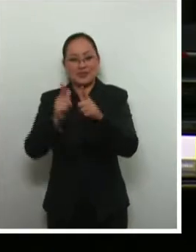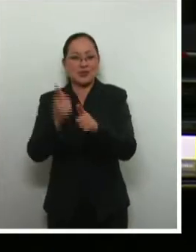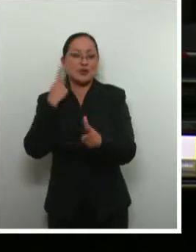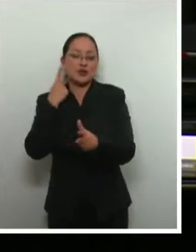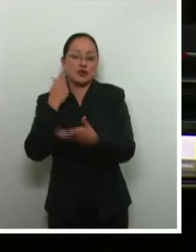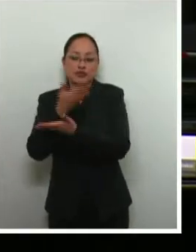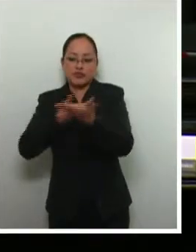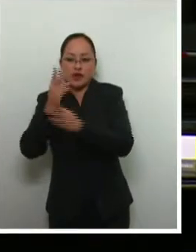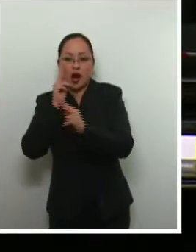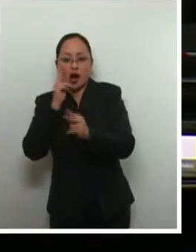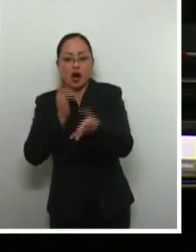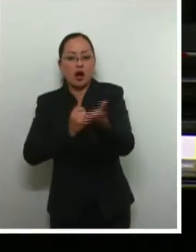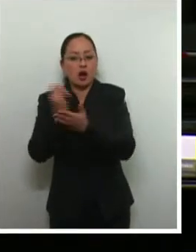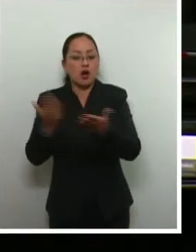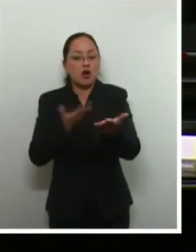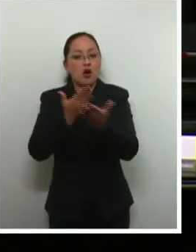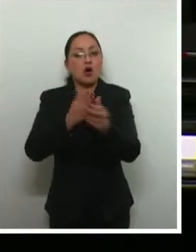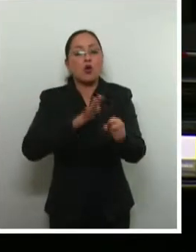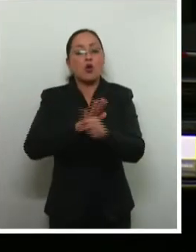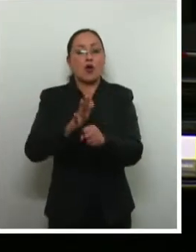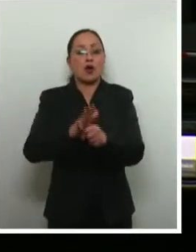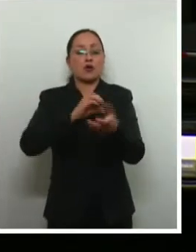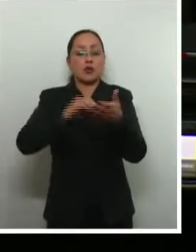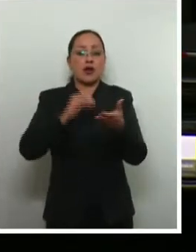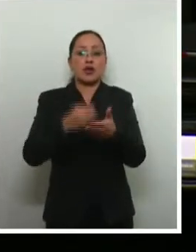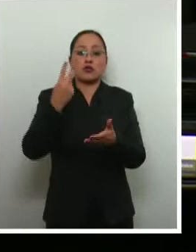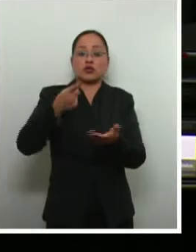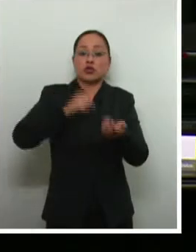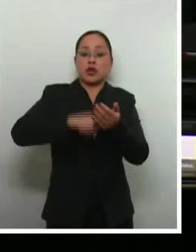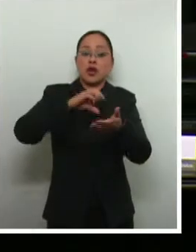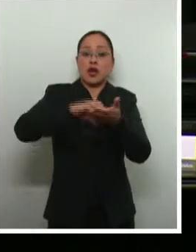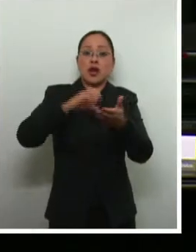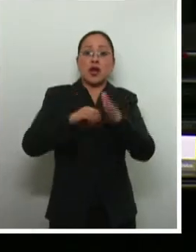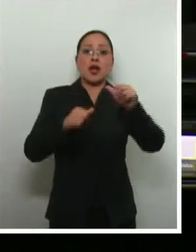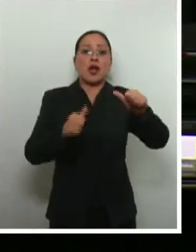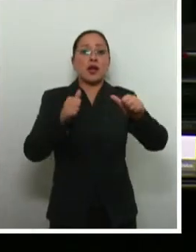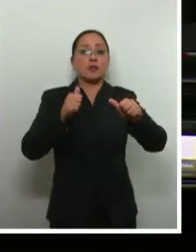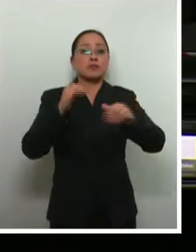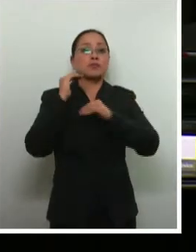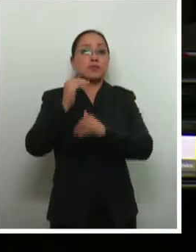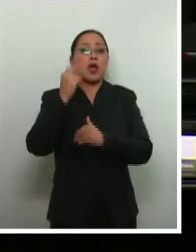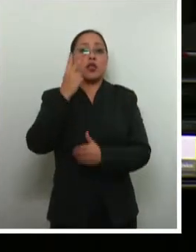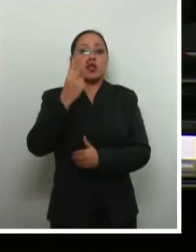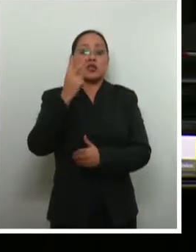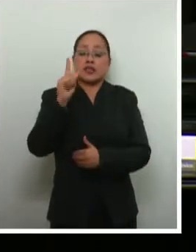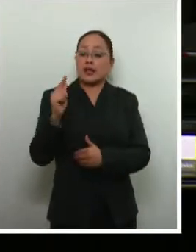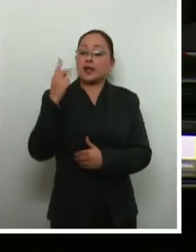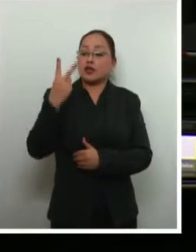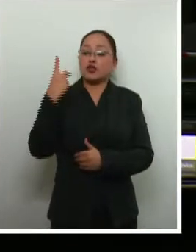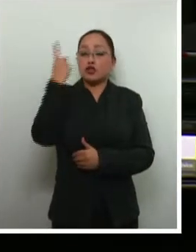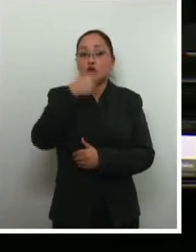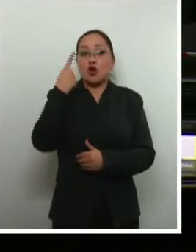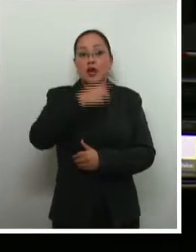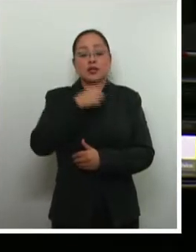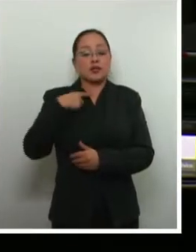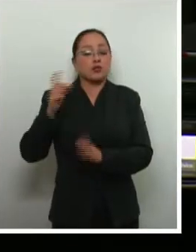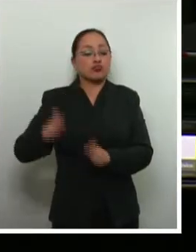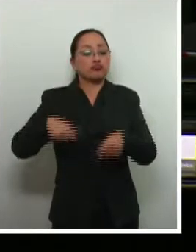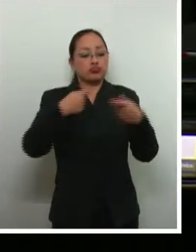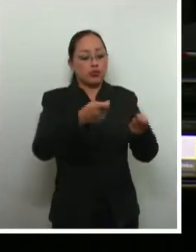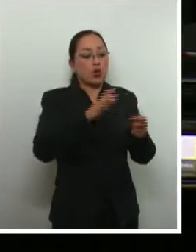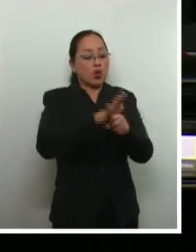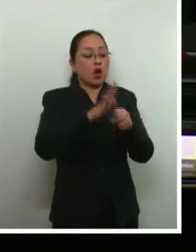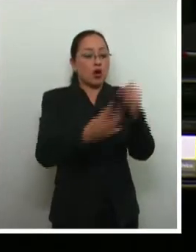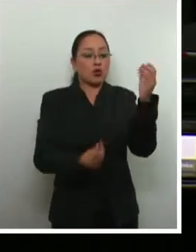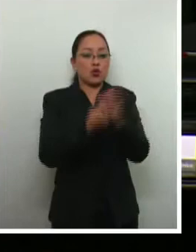a la comisión el numeral 2 del apartado A para que en un plazo de 72 horas se presente